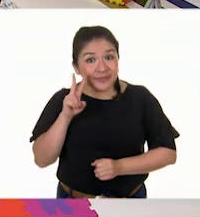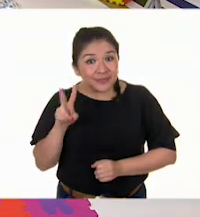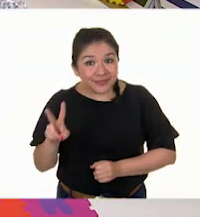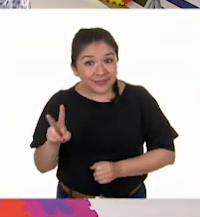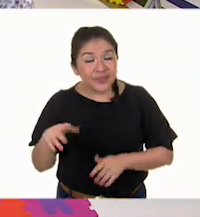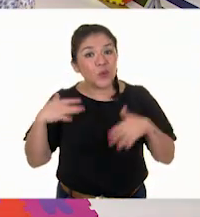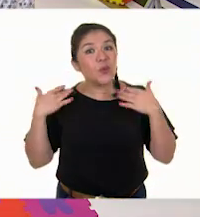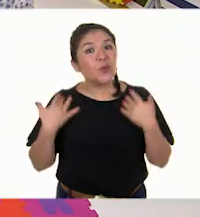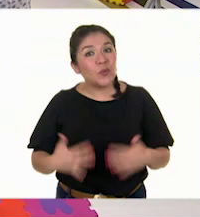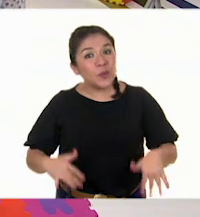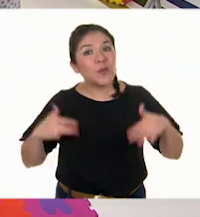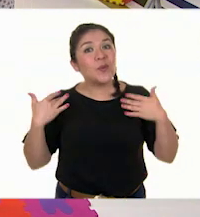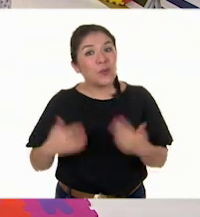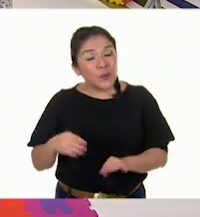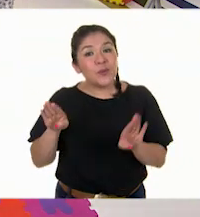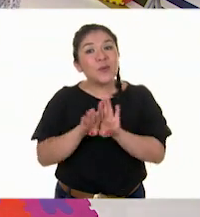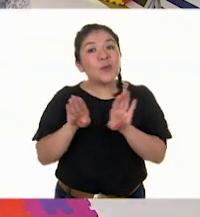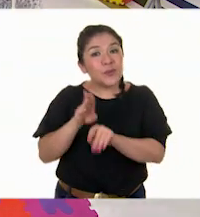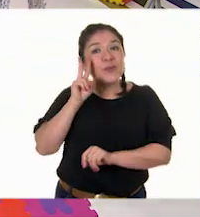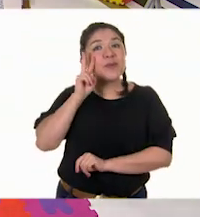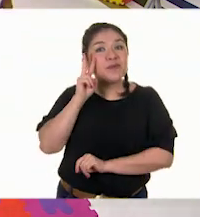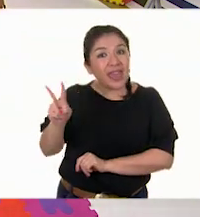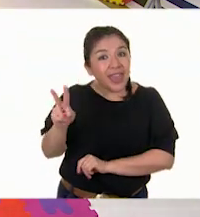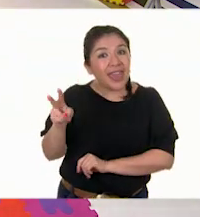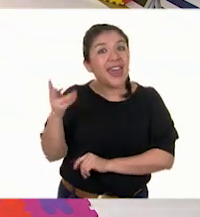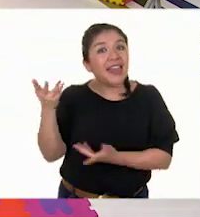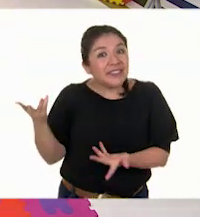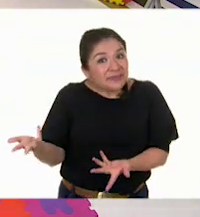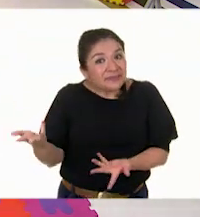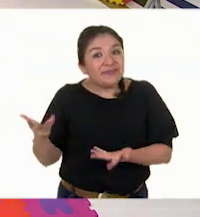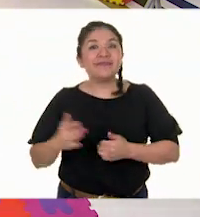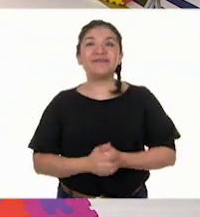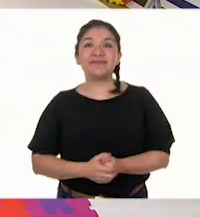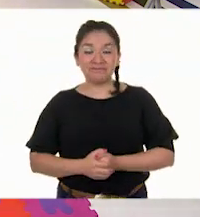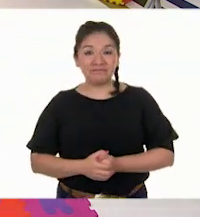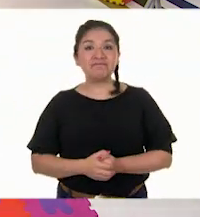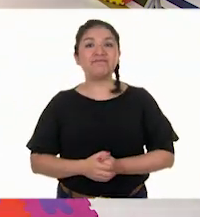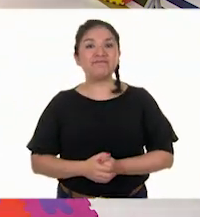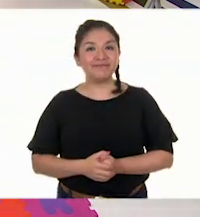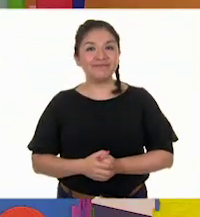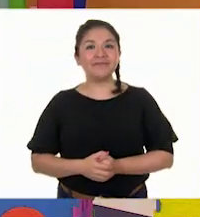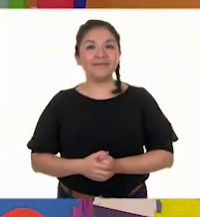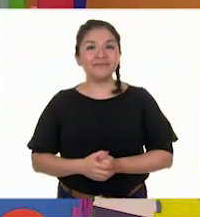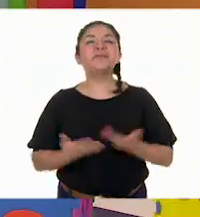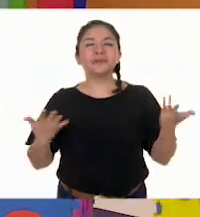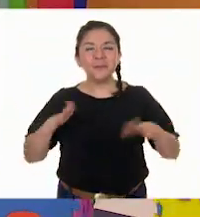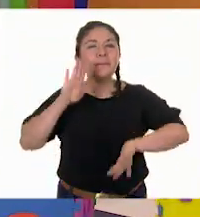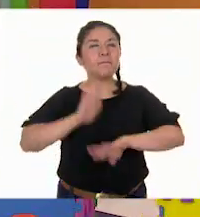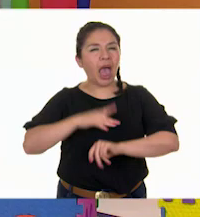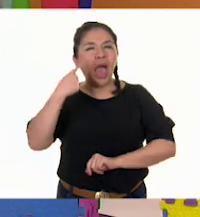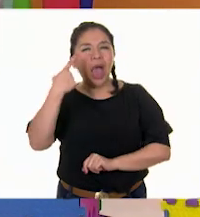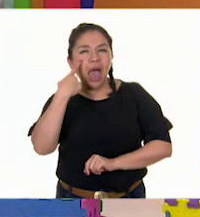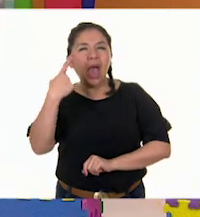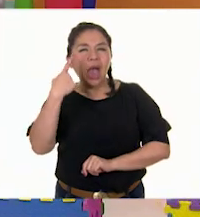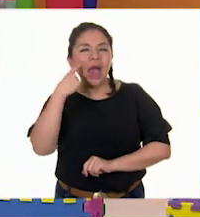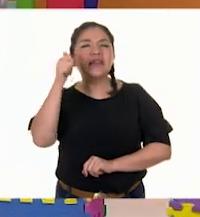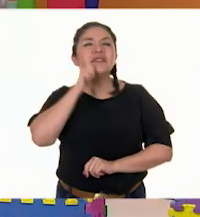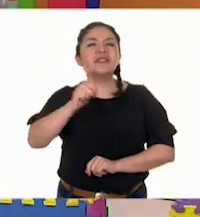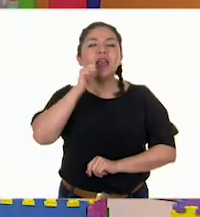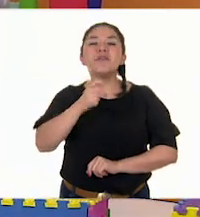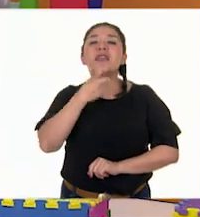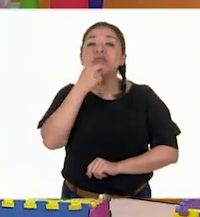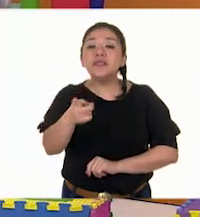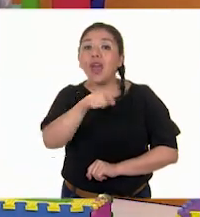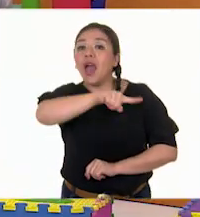¿Qué tal? Muy bien. ¿Verdad? Por lo regular, siempre mencionan que